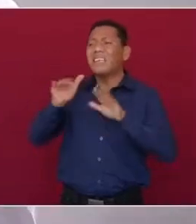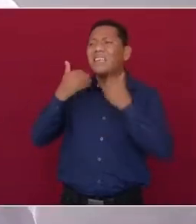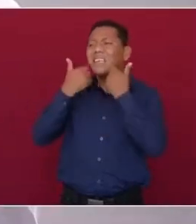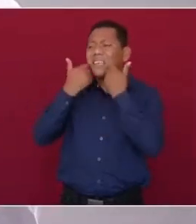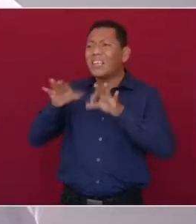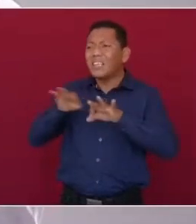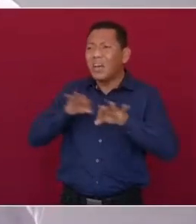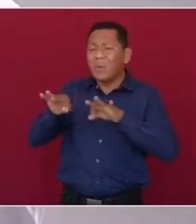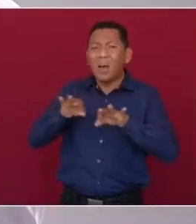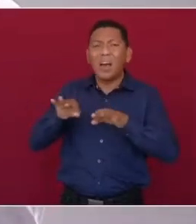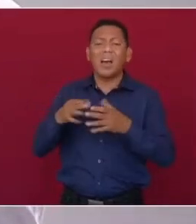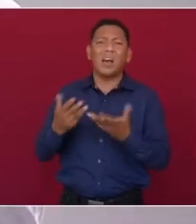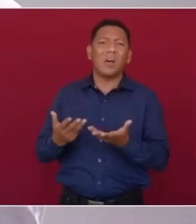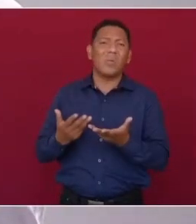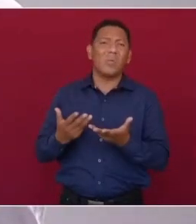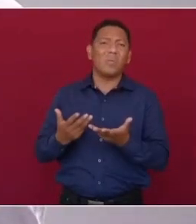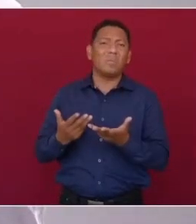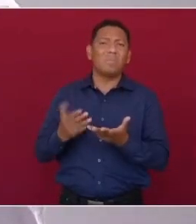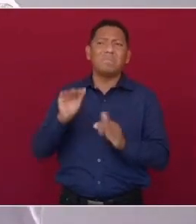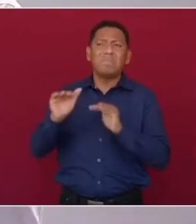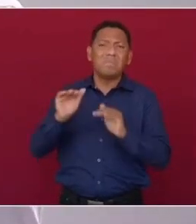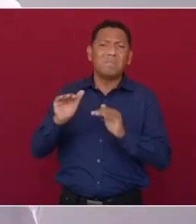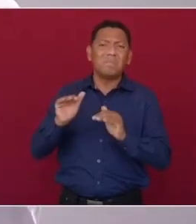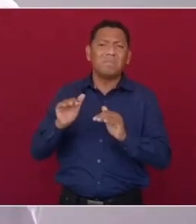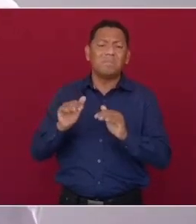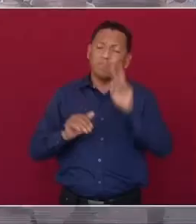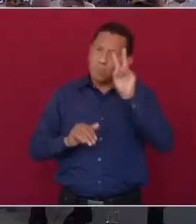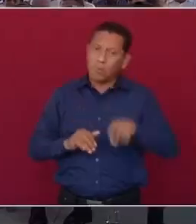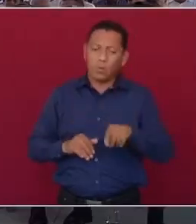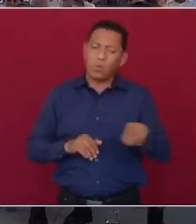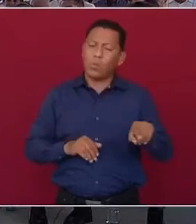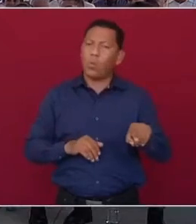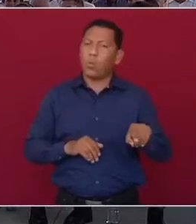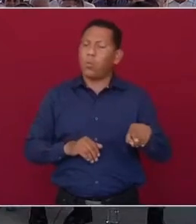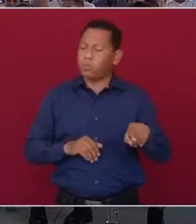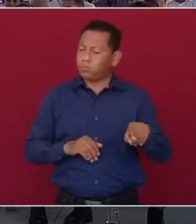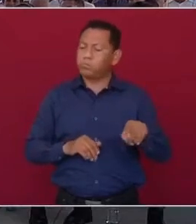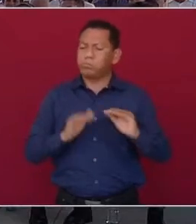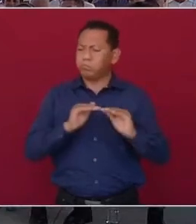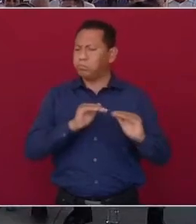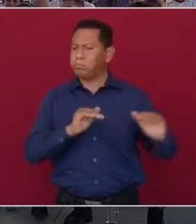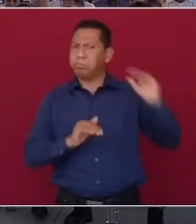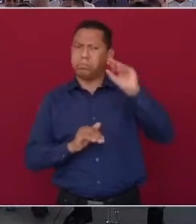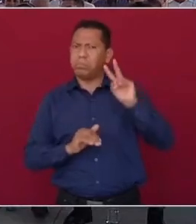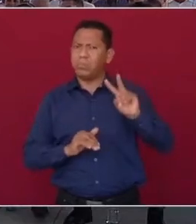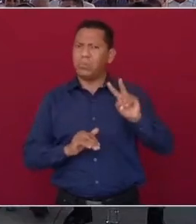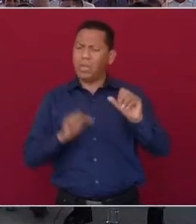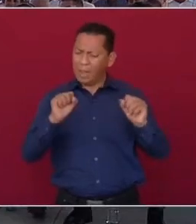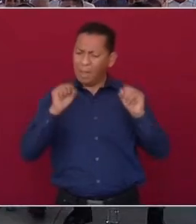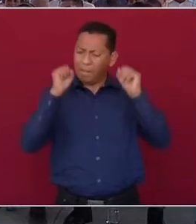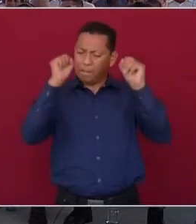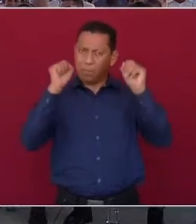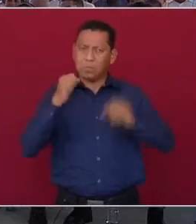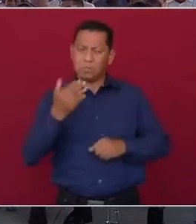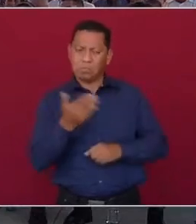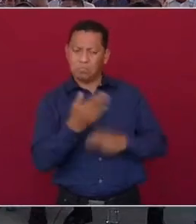muy contentos y son extraordinarios. Que vivan los trabajadores.